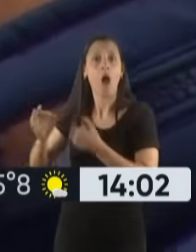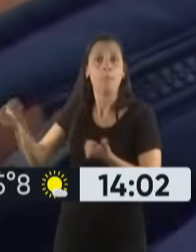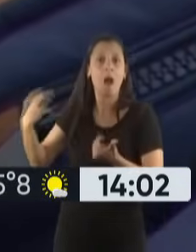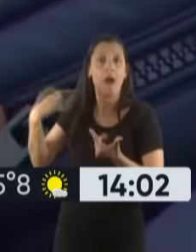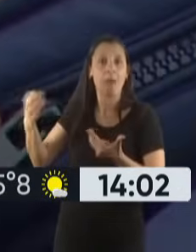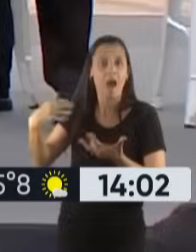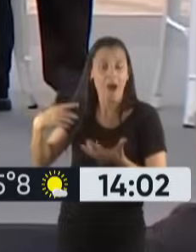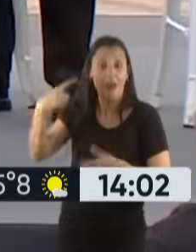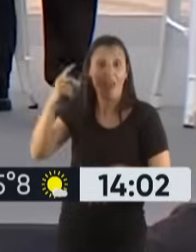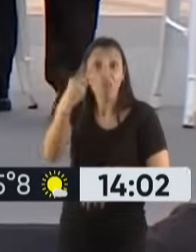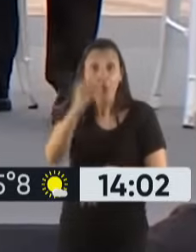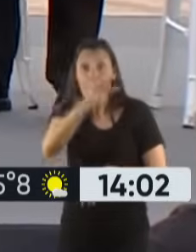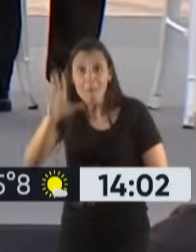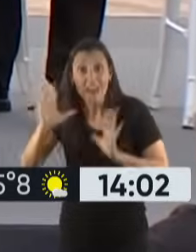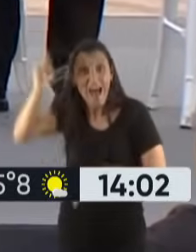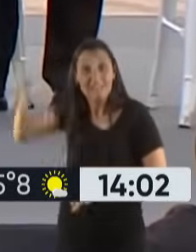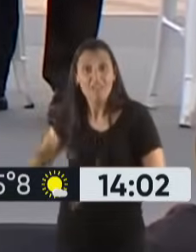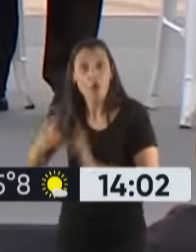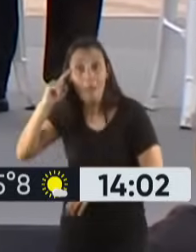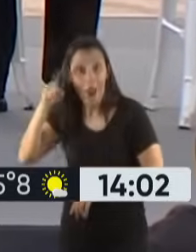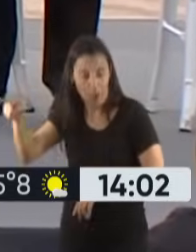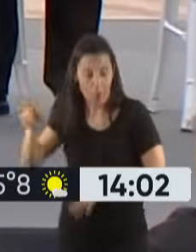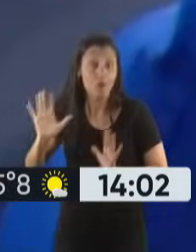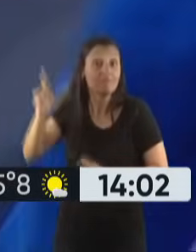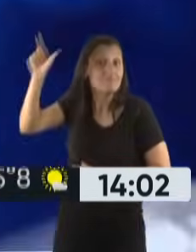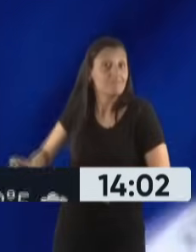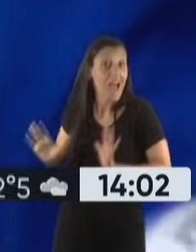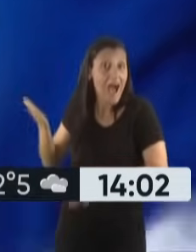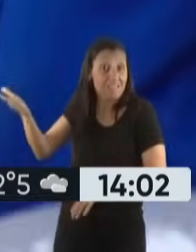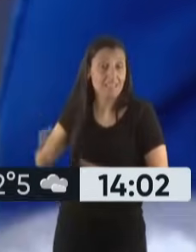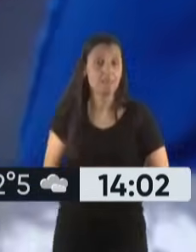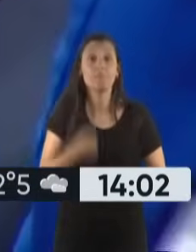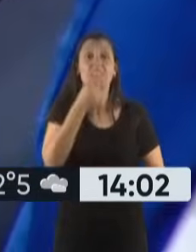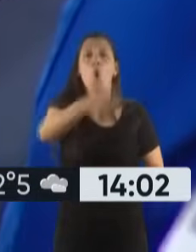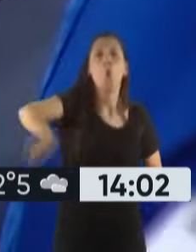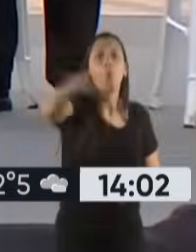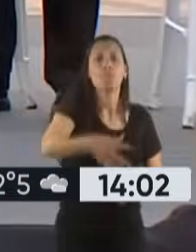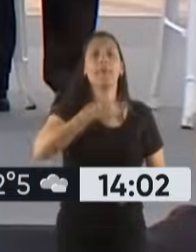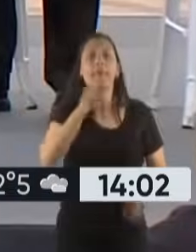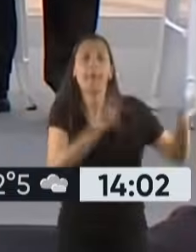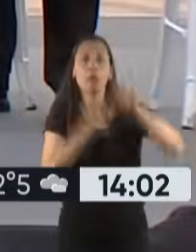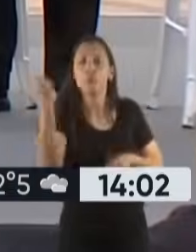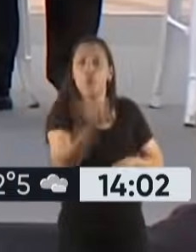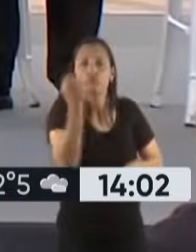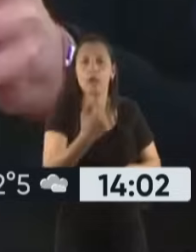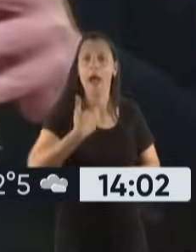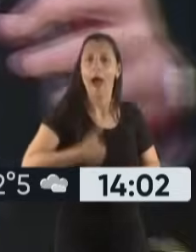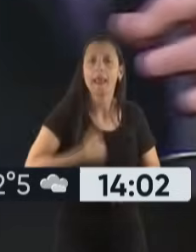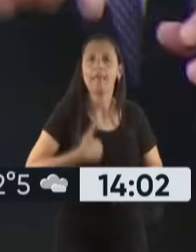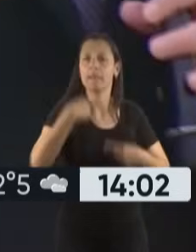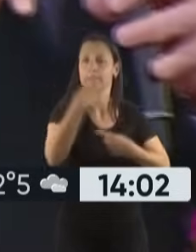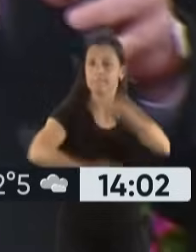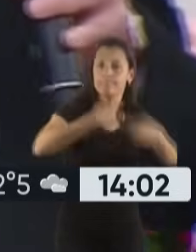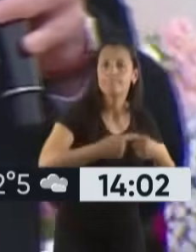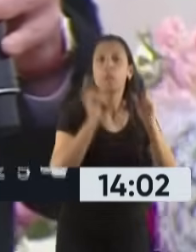Pero es esto. Es esto. Si ustedes quieren que la Argentina siga por esta senda